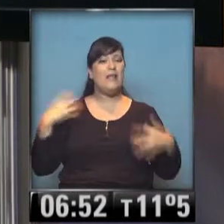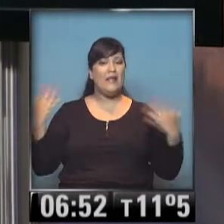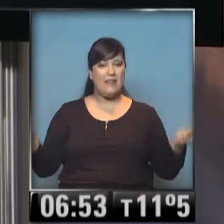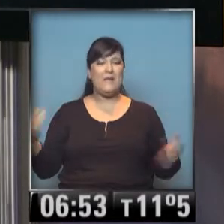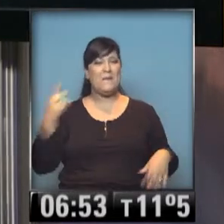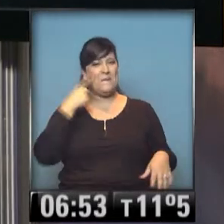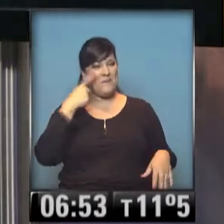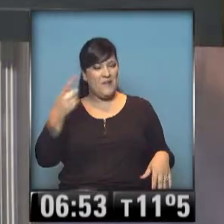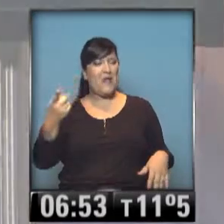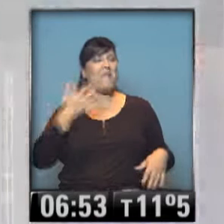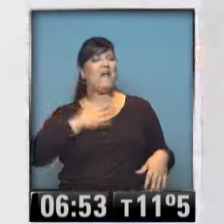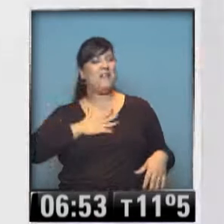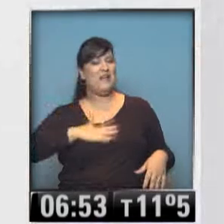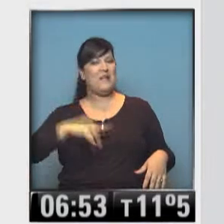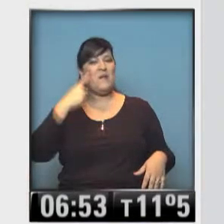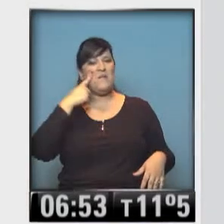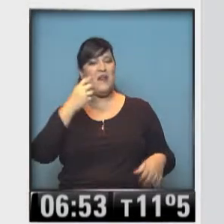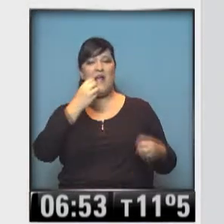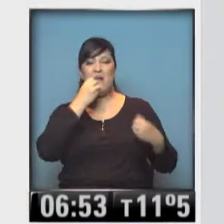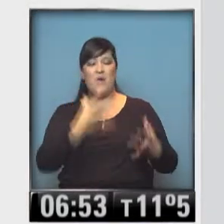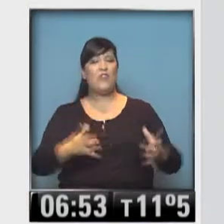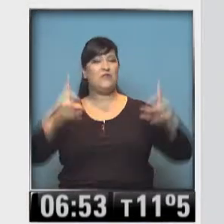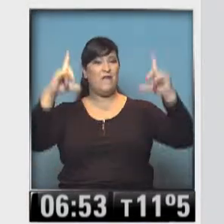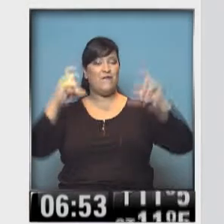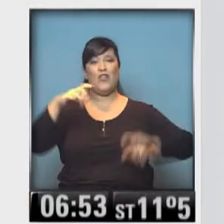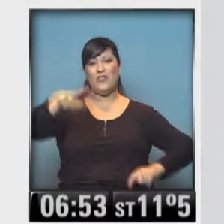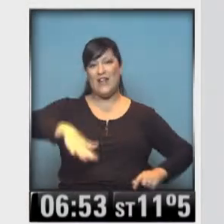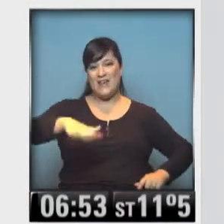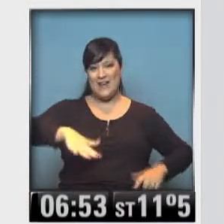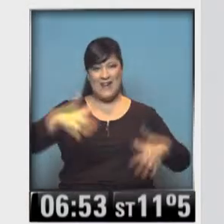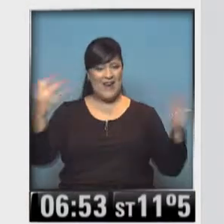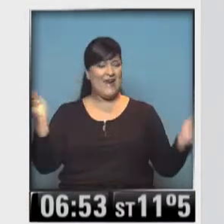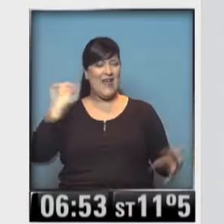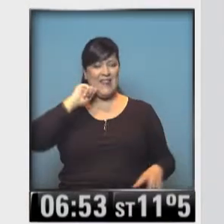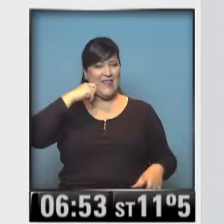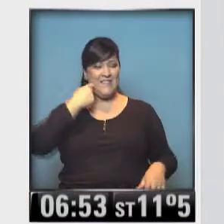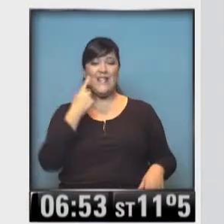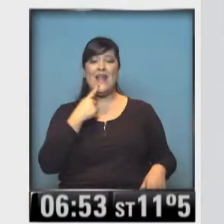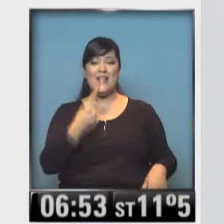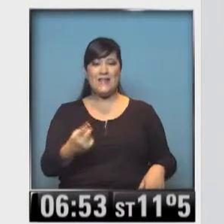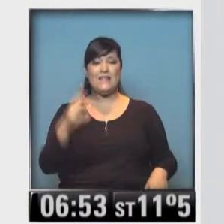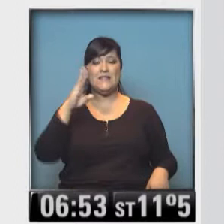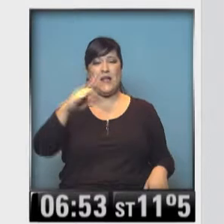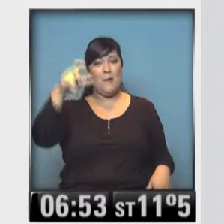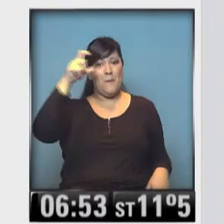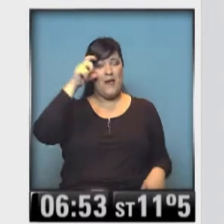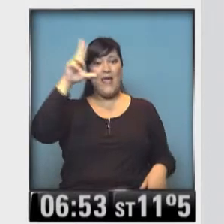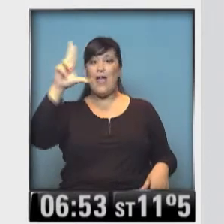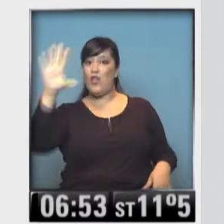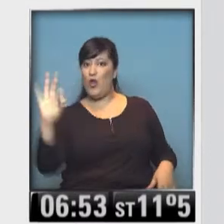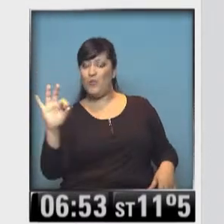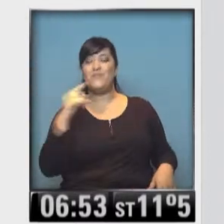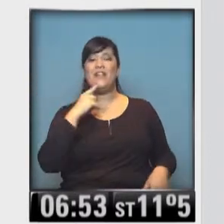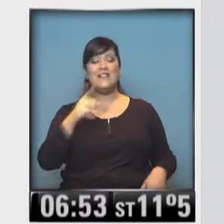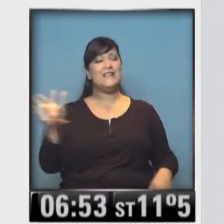mira, para relajarnos, qué preciosa esta foto de esta criaturita divina, dice Vero. Hola querida Nadia, todas